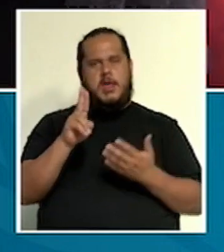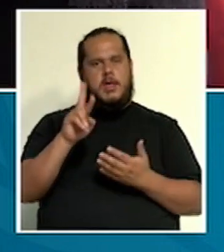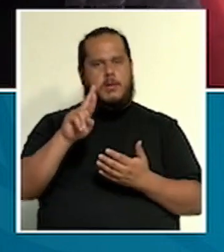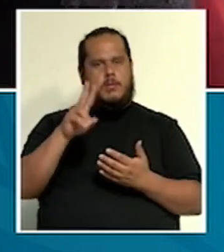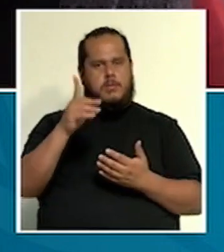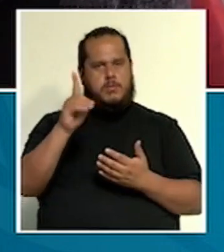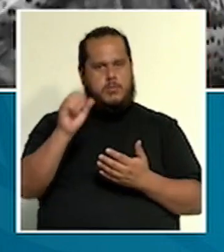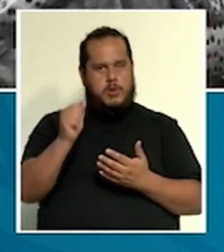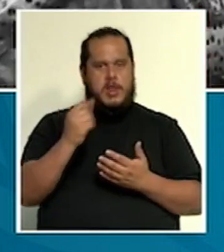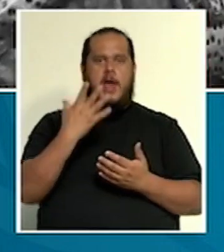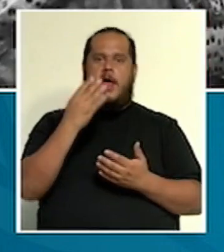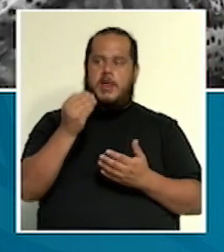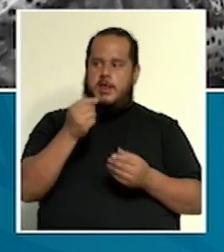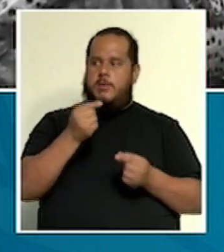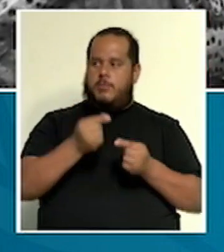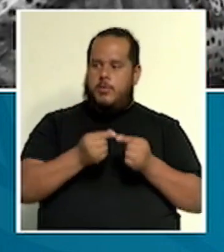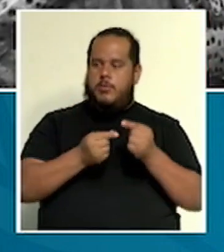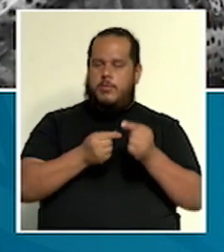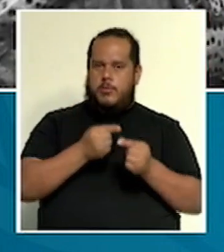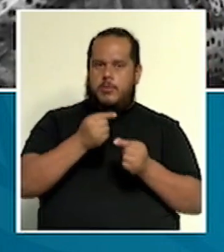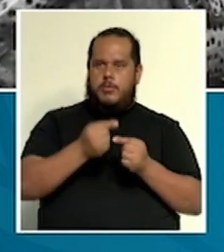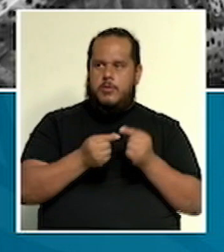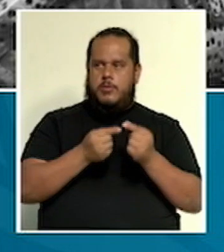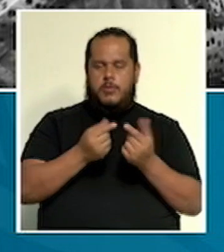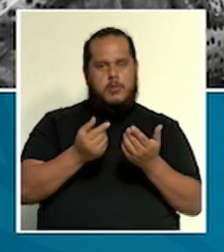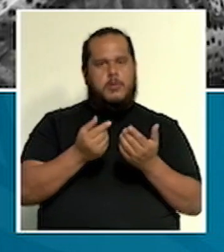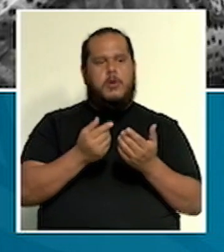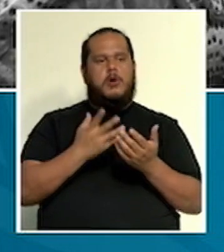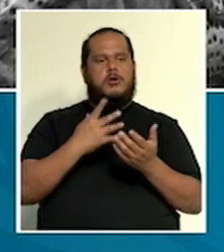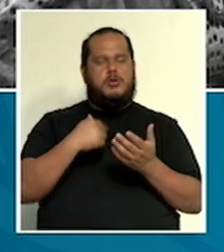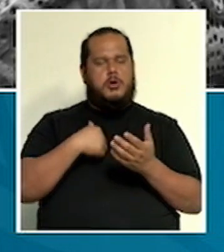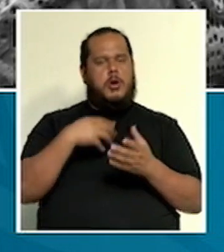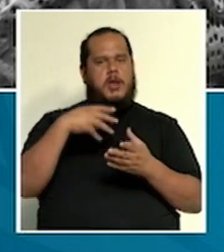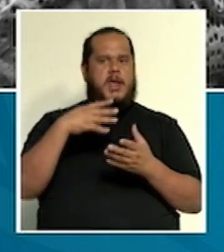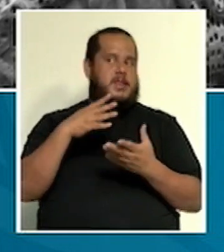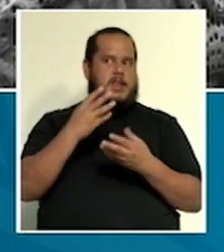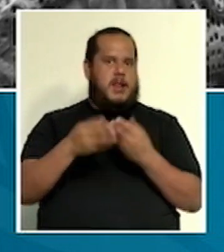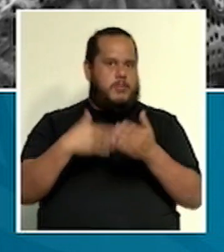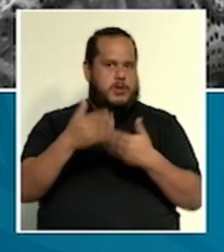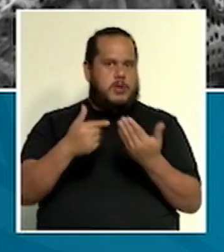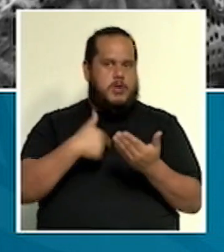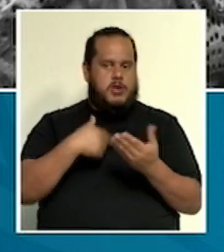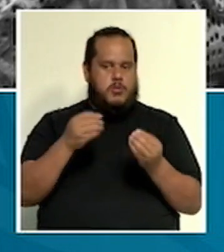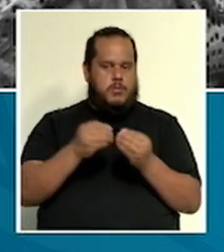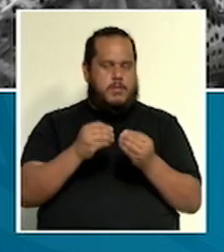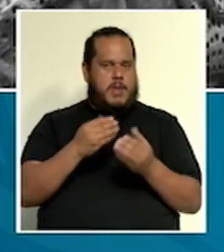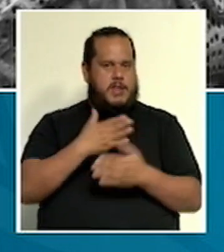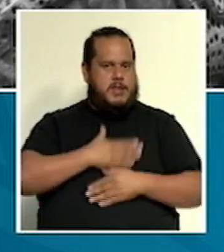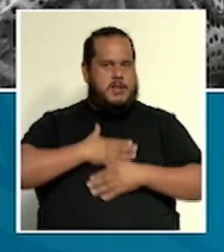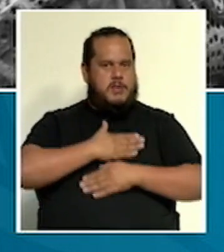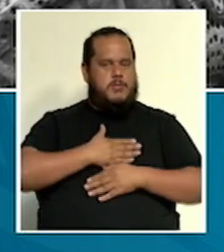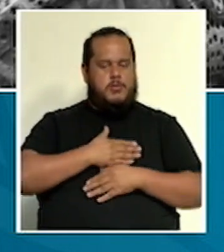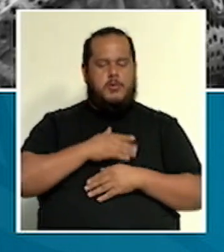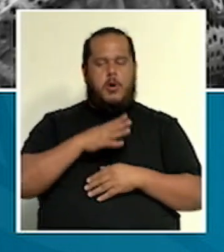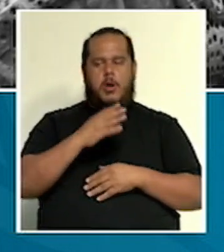a poco, y en realidad es el proceso que más disfruto. Y en esta última etapa,